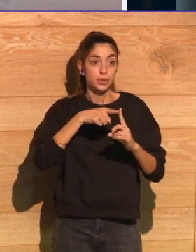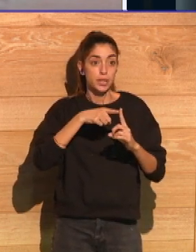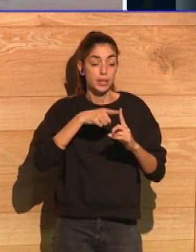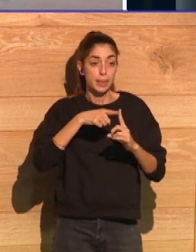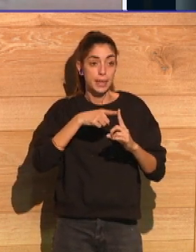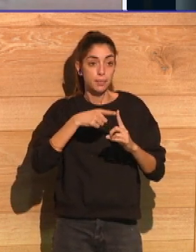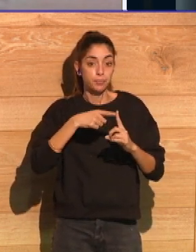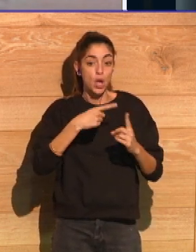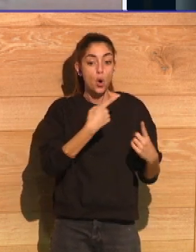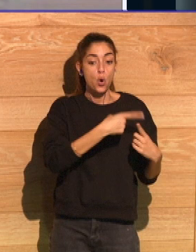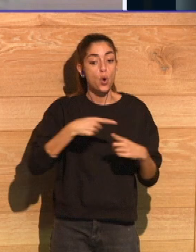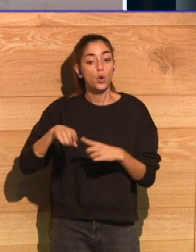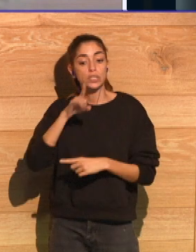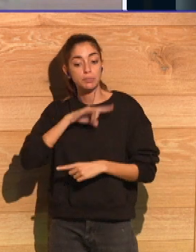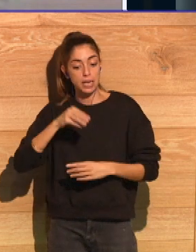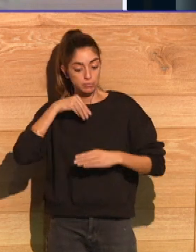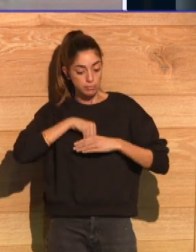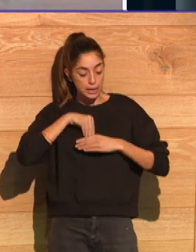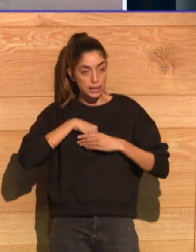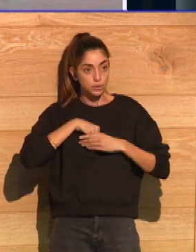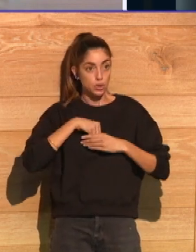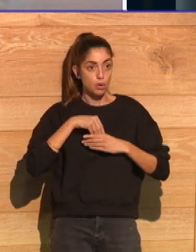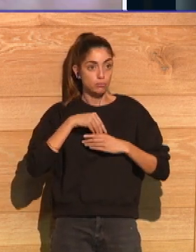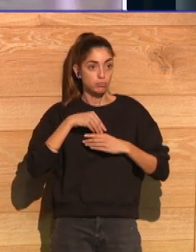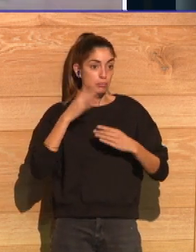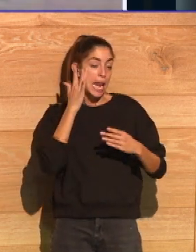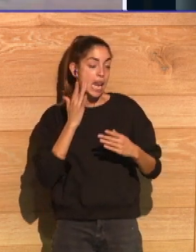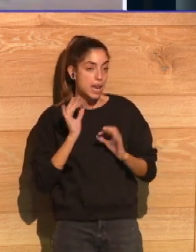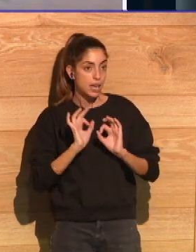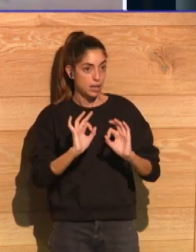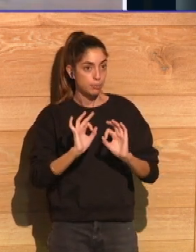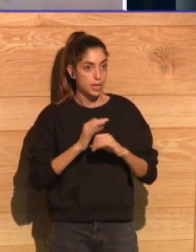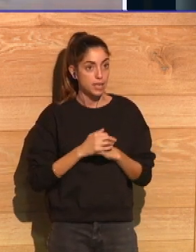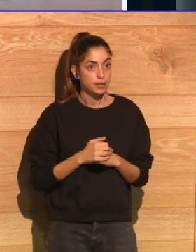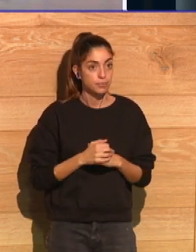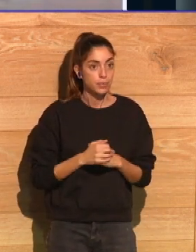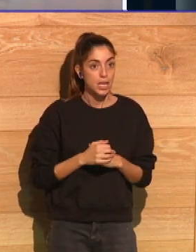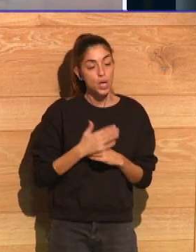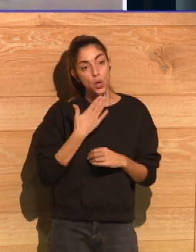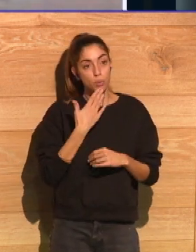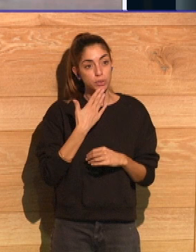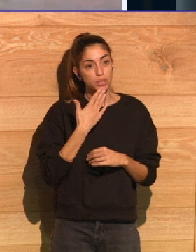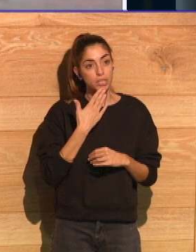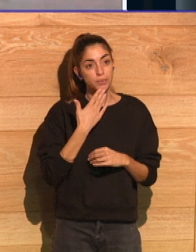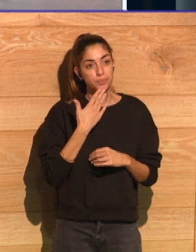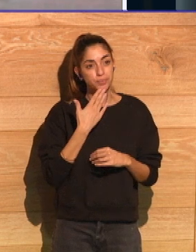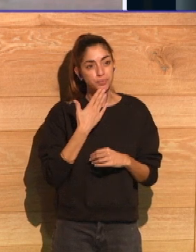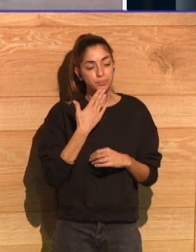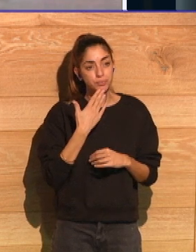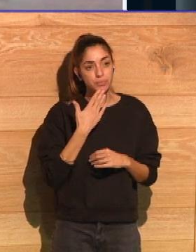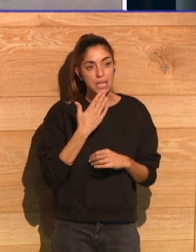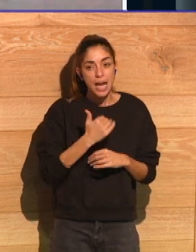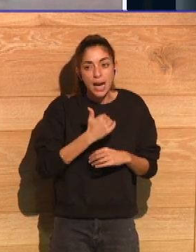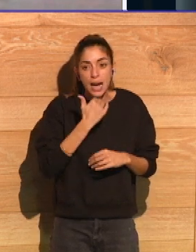mis faltas, volver a la pureza, ¿no? Como una especie bueno, arreglar todo, y es algo en